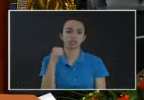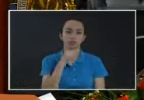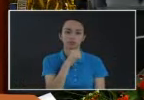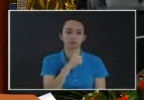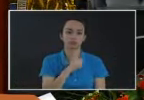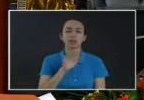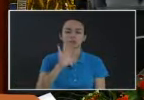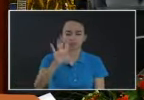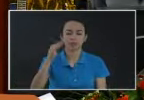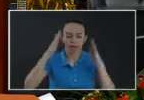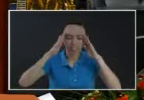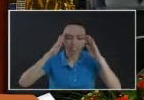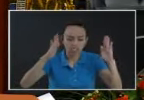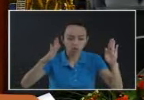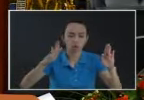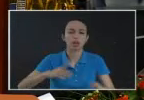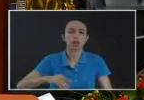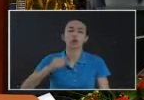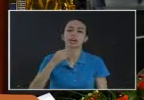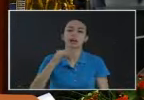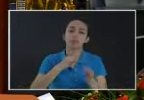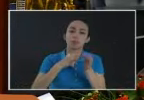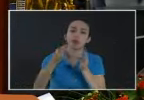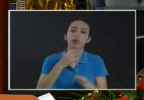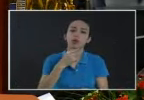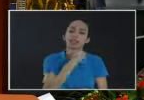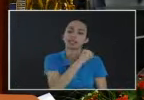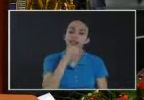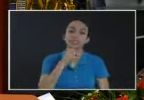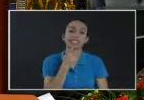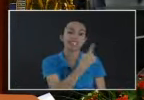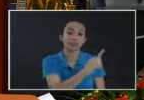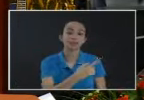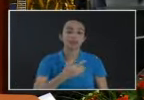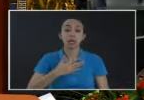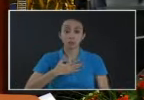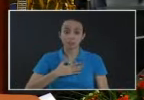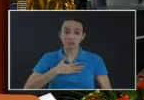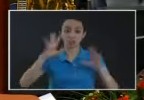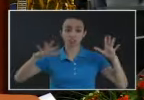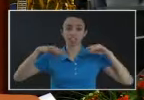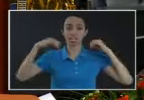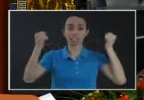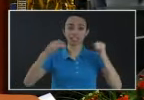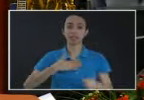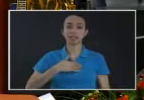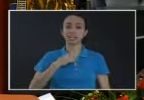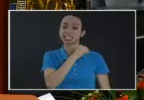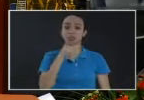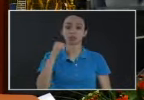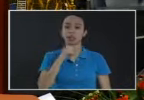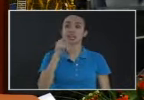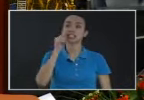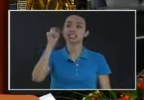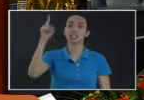que el pueblo cantaba. Mi fortaleza y mi canción es el Señor, y ha sido para